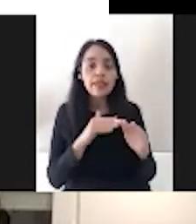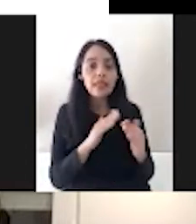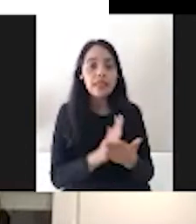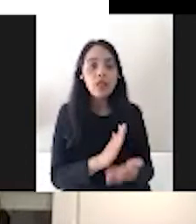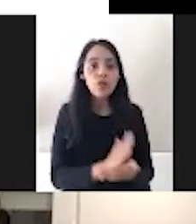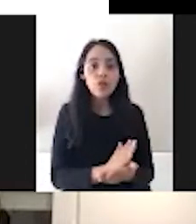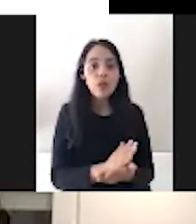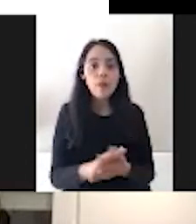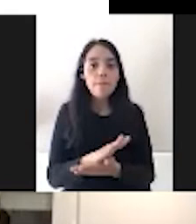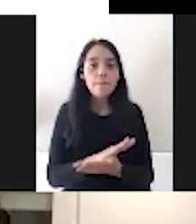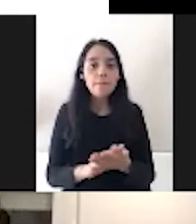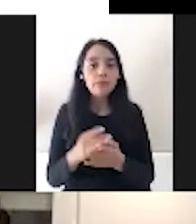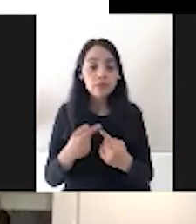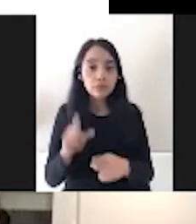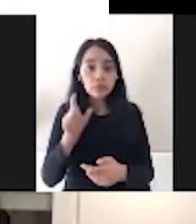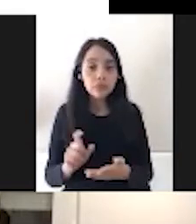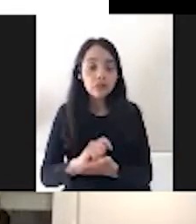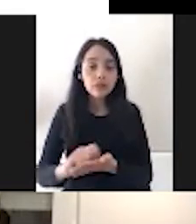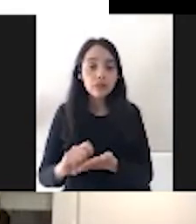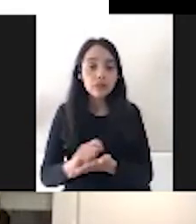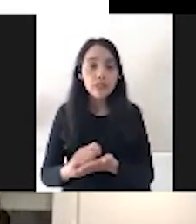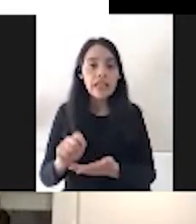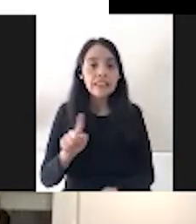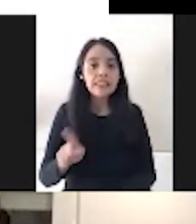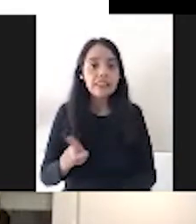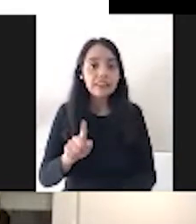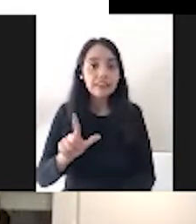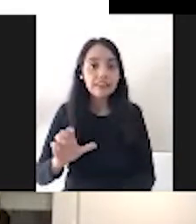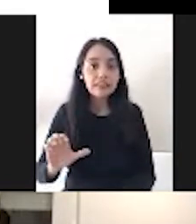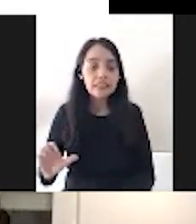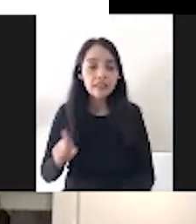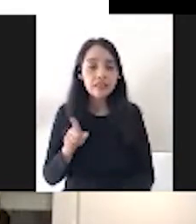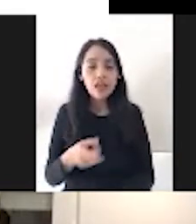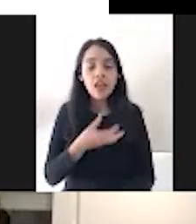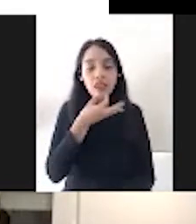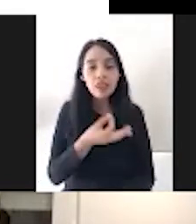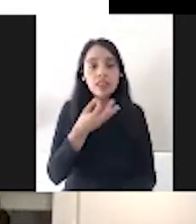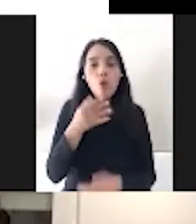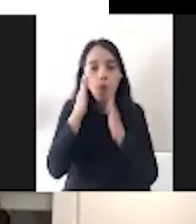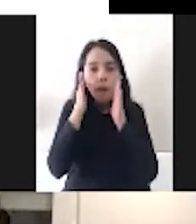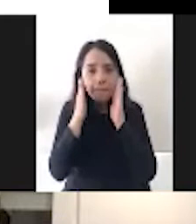Esli, para nombrar otro, habla sobre una perspectiva más social,